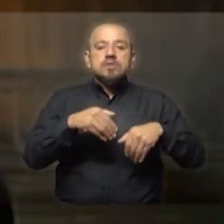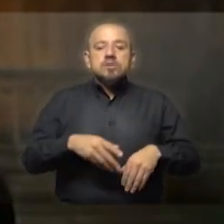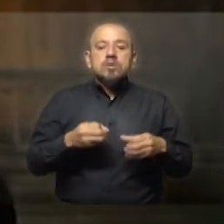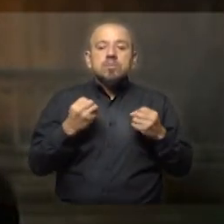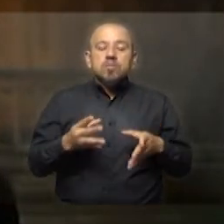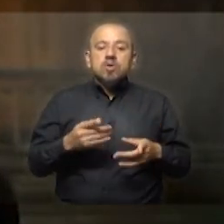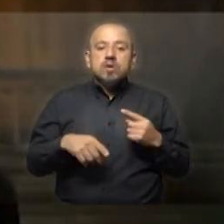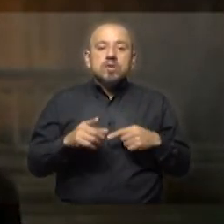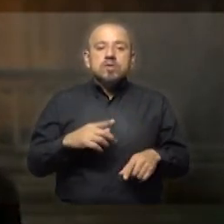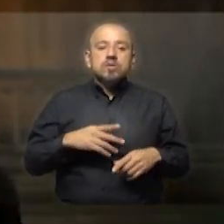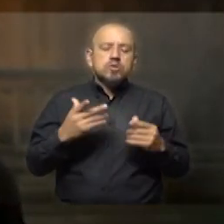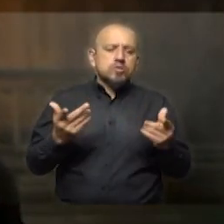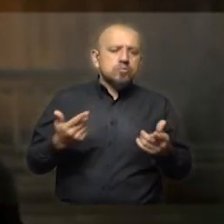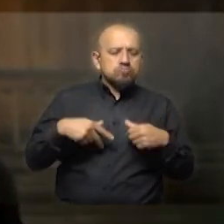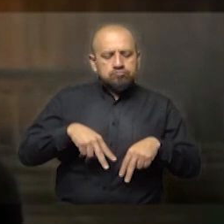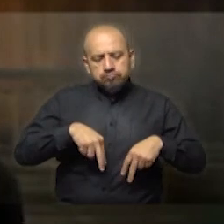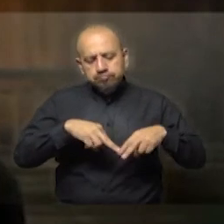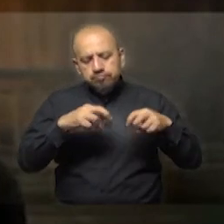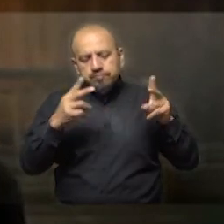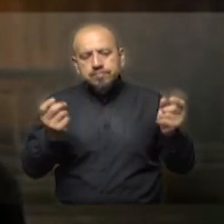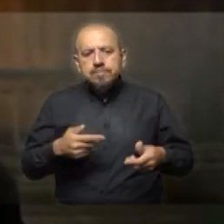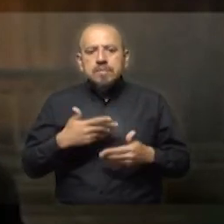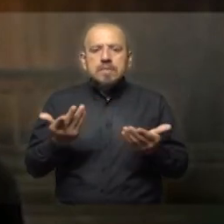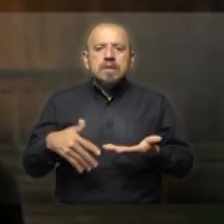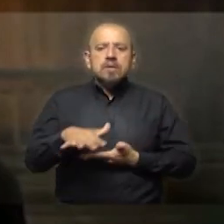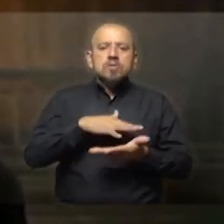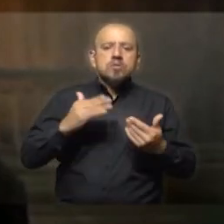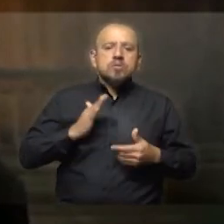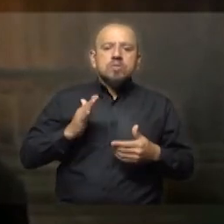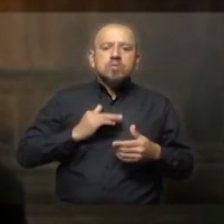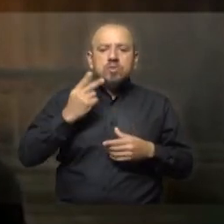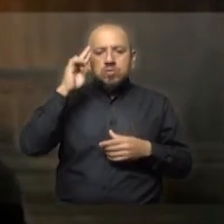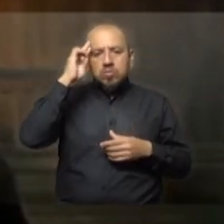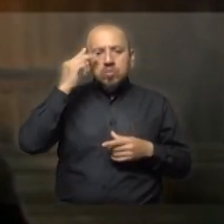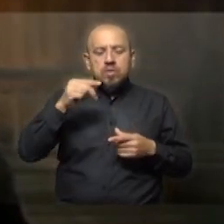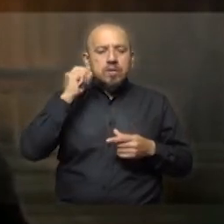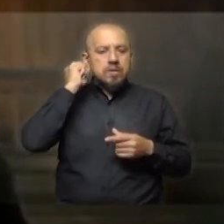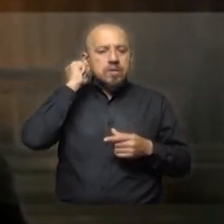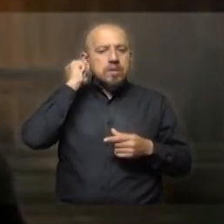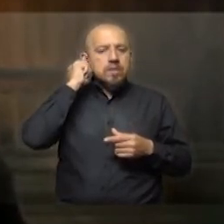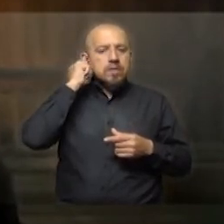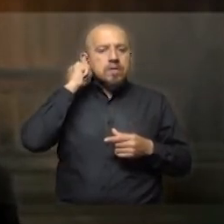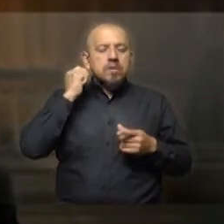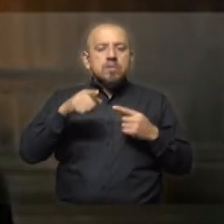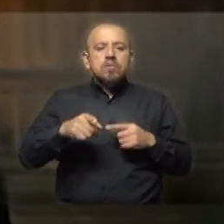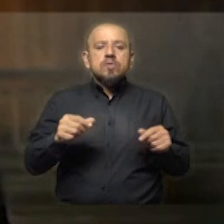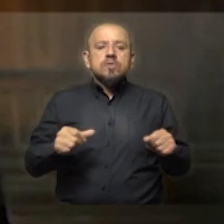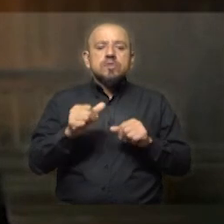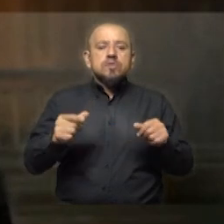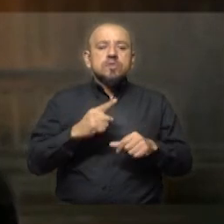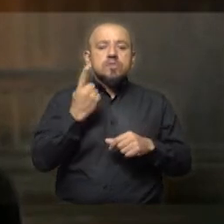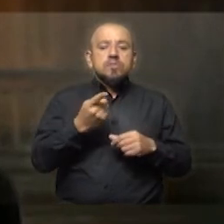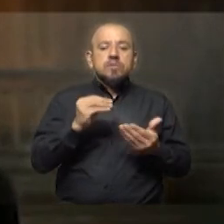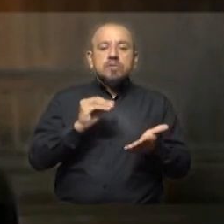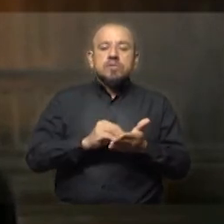es un estudio detallado de la situación de la mujer en el Uruguay fue publicado por primera